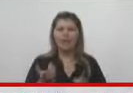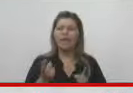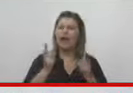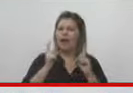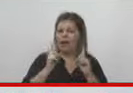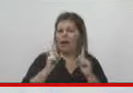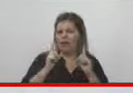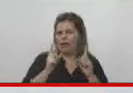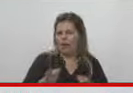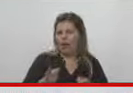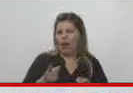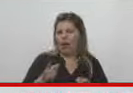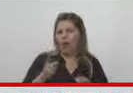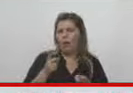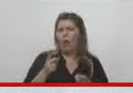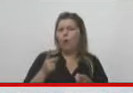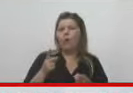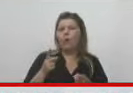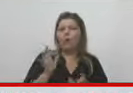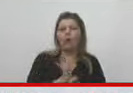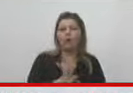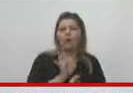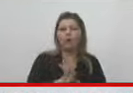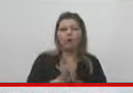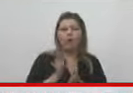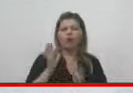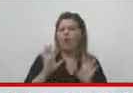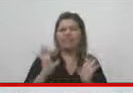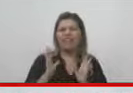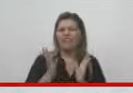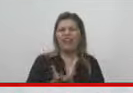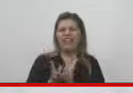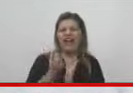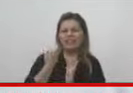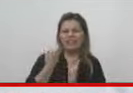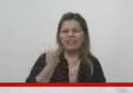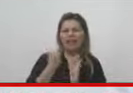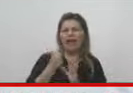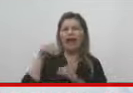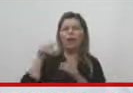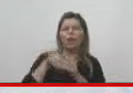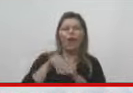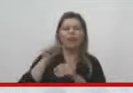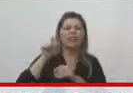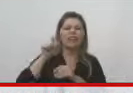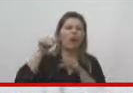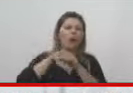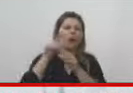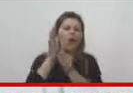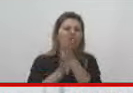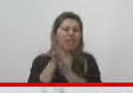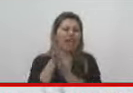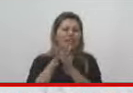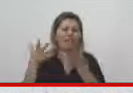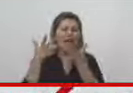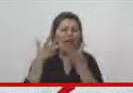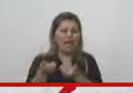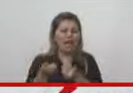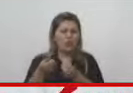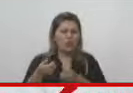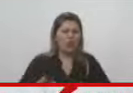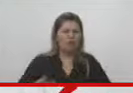las cuentas sueldos gratuitas a los trabajadores para beneficiar a los bancos que sabemos que tienen ganancias extraordinarias en